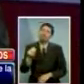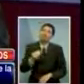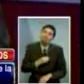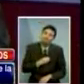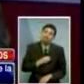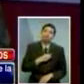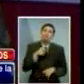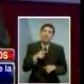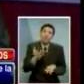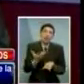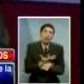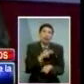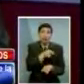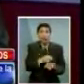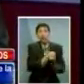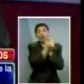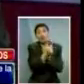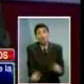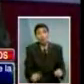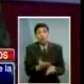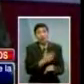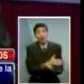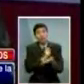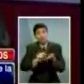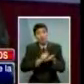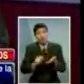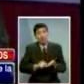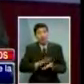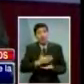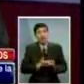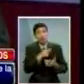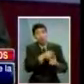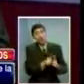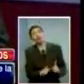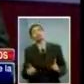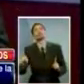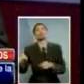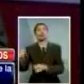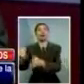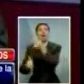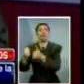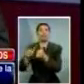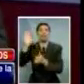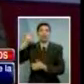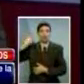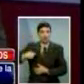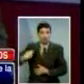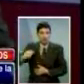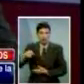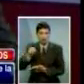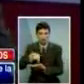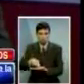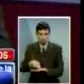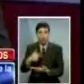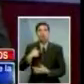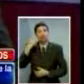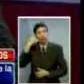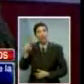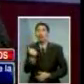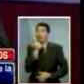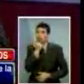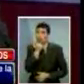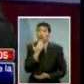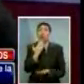enormemente que renunciara a su posición de seremi para ser candidata a senadora. Creo que fue un error. Y por supuesto, apenas